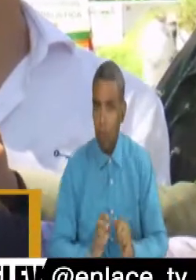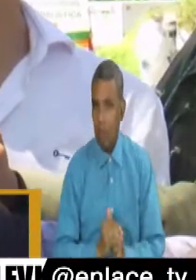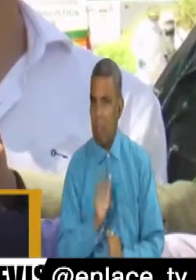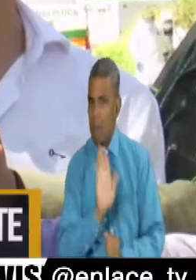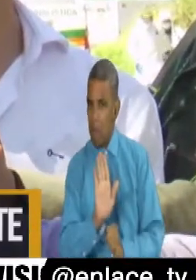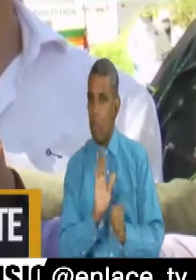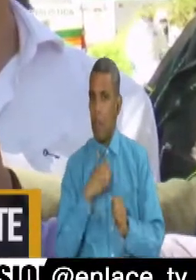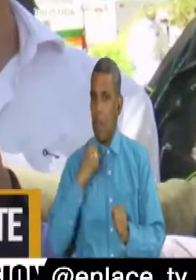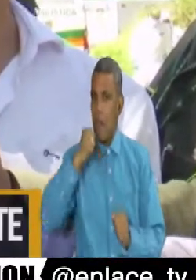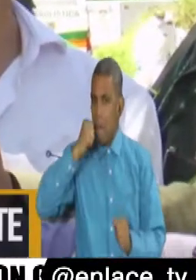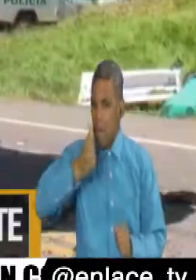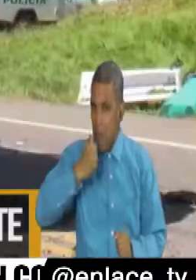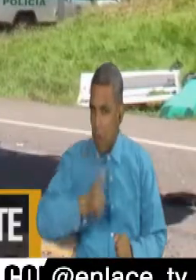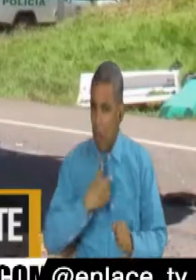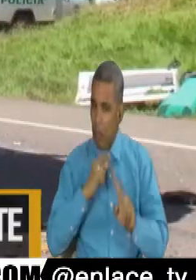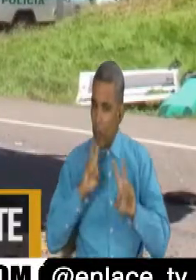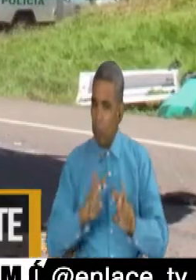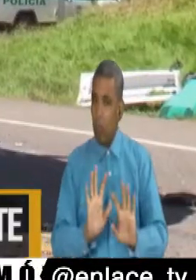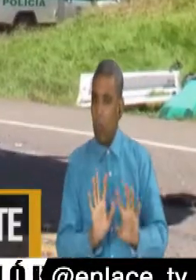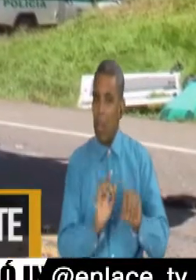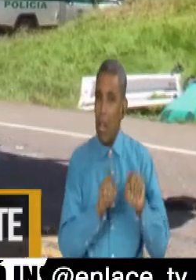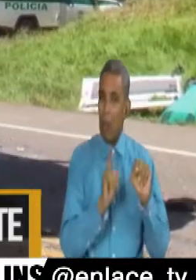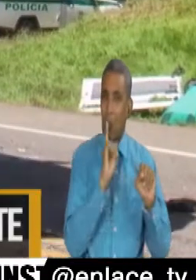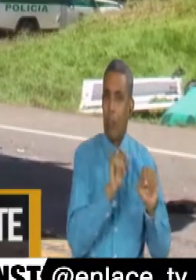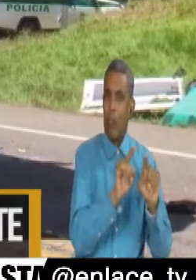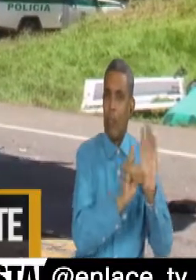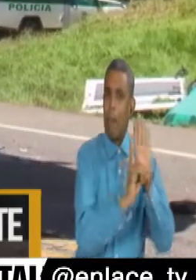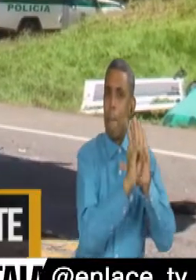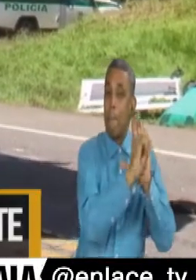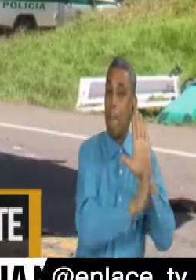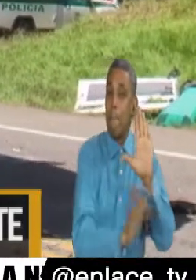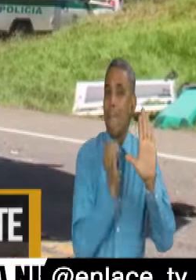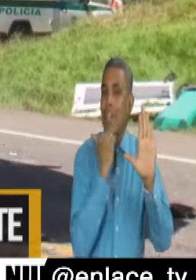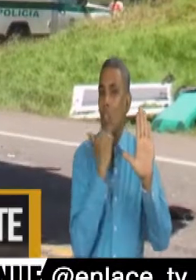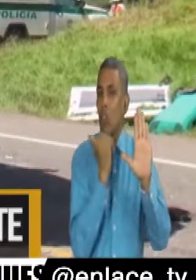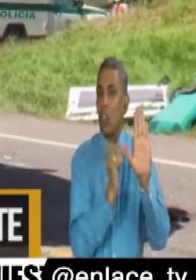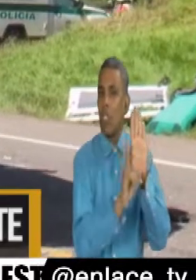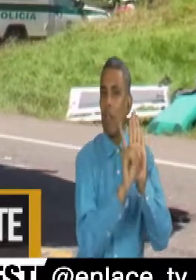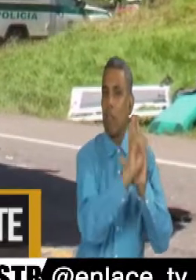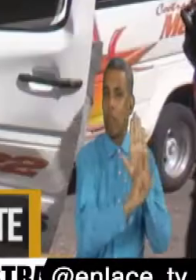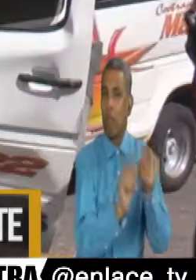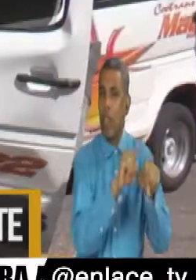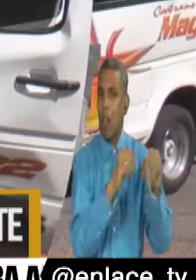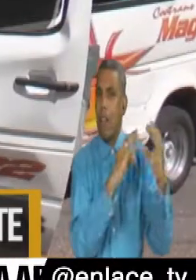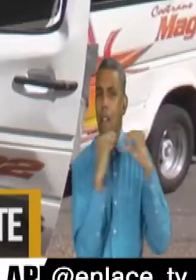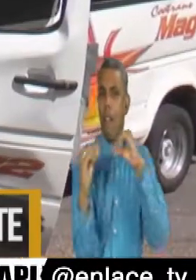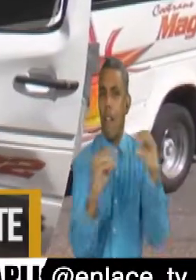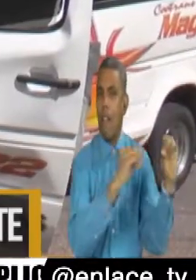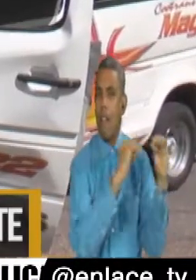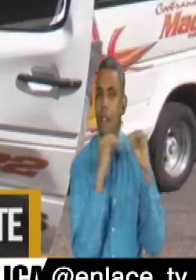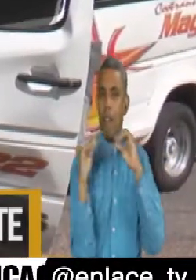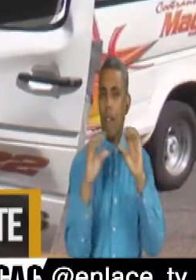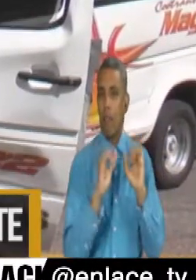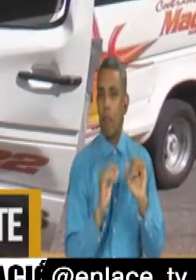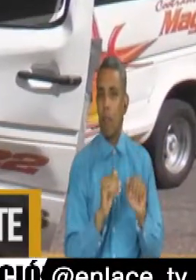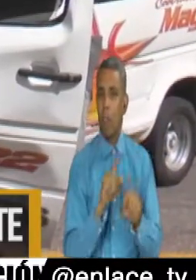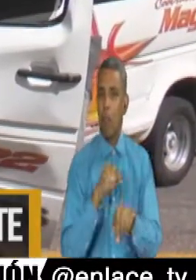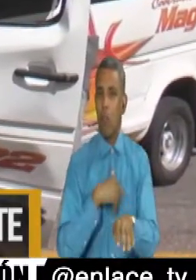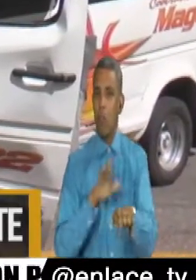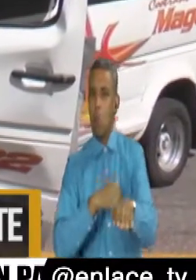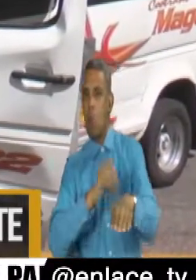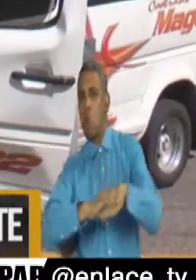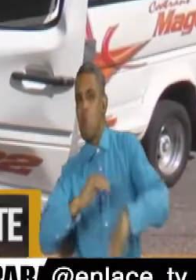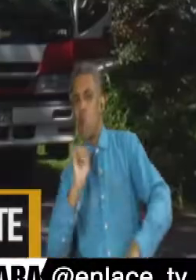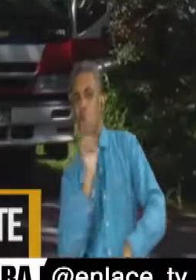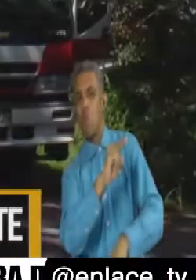unas hipótesis. Por supuesto, ustedes miran así a simple vista y cualquiera dirá que hubo una invasión de carril. Y de hecho,